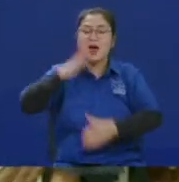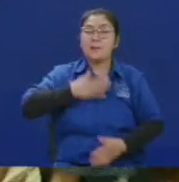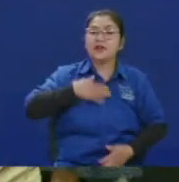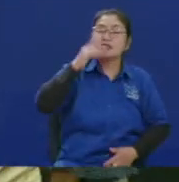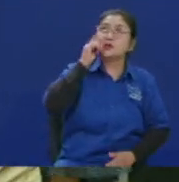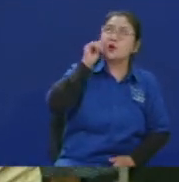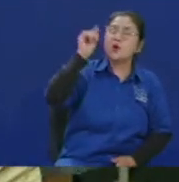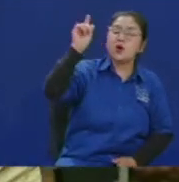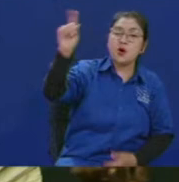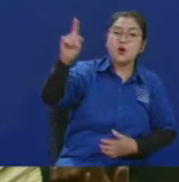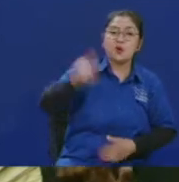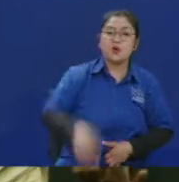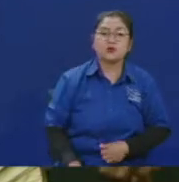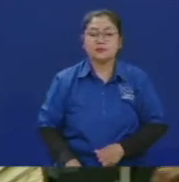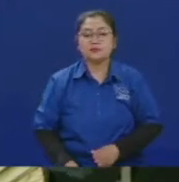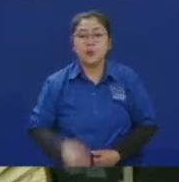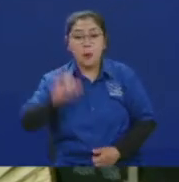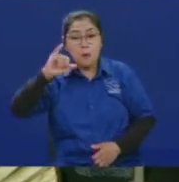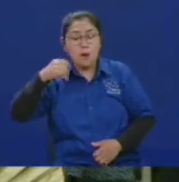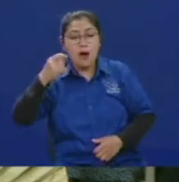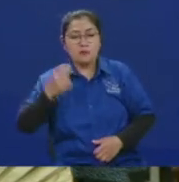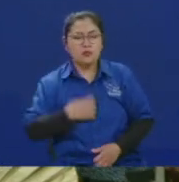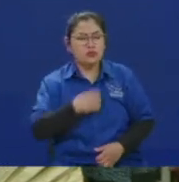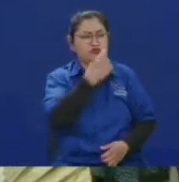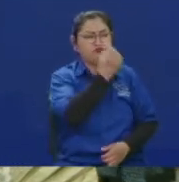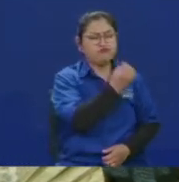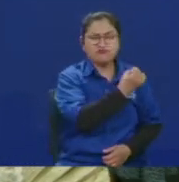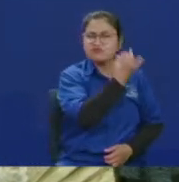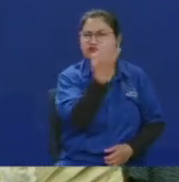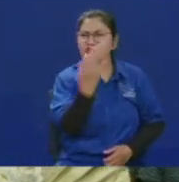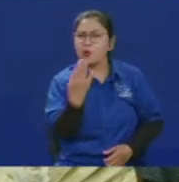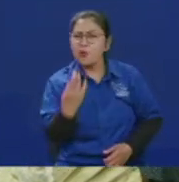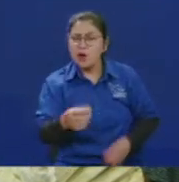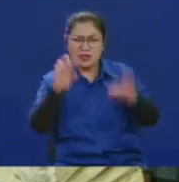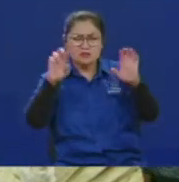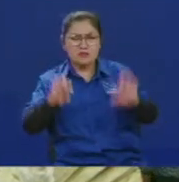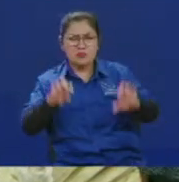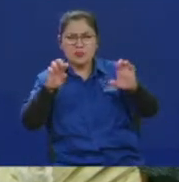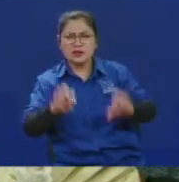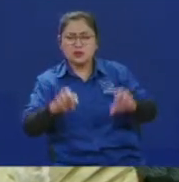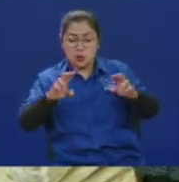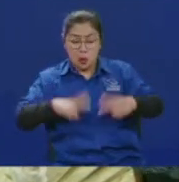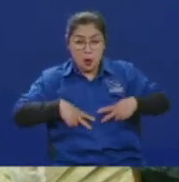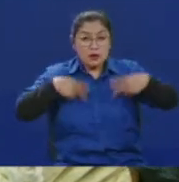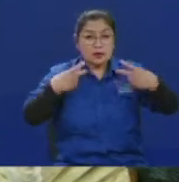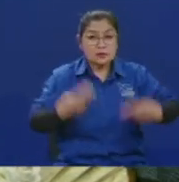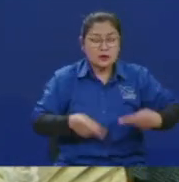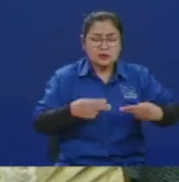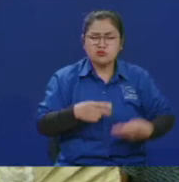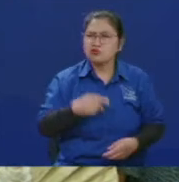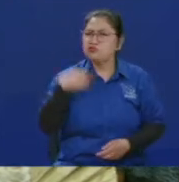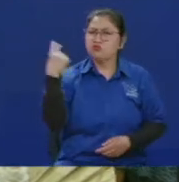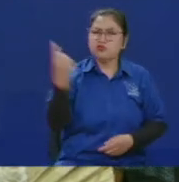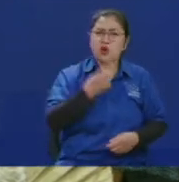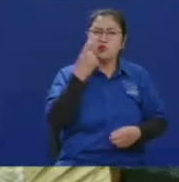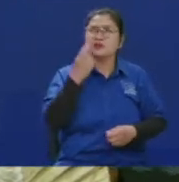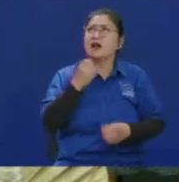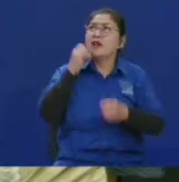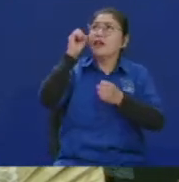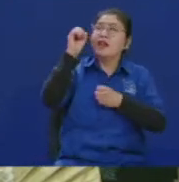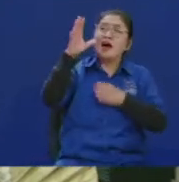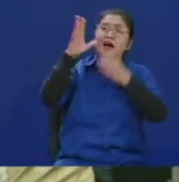alabaré a mi Señor. Cambió el número, cambió el número de los redimidos, y todos